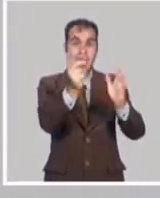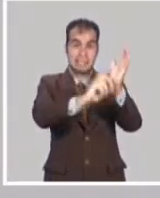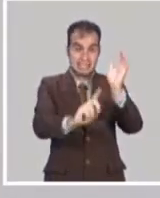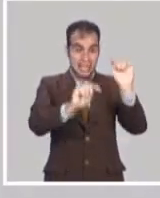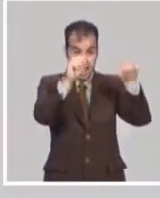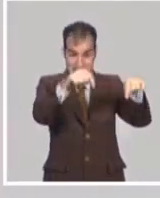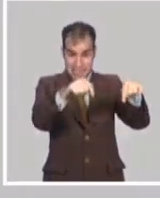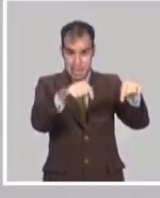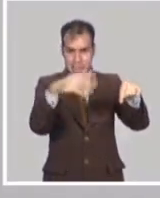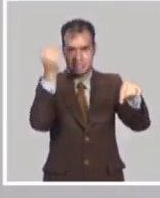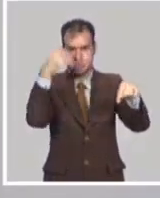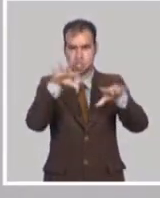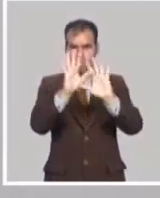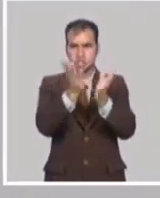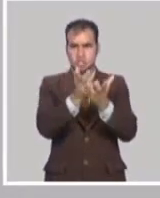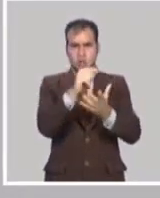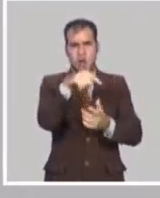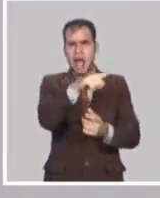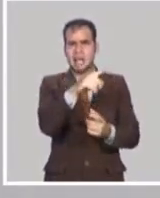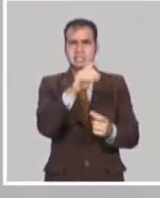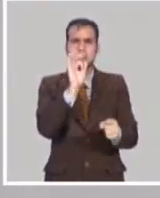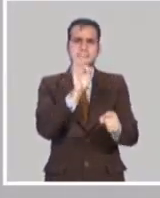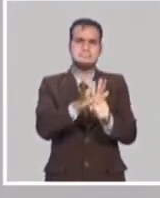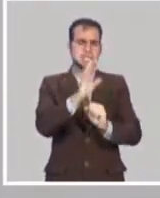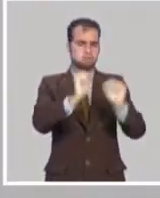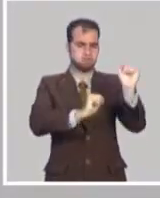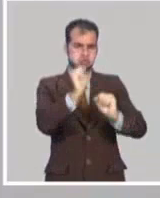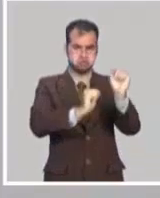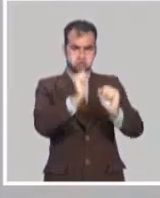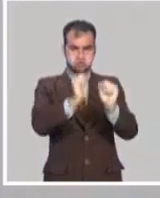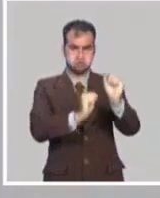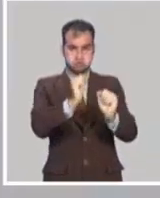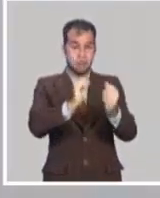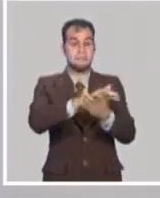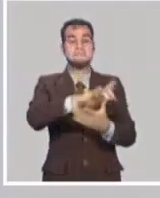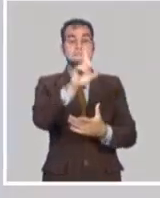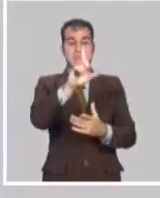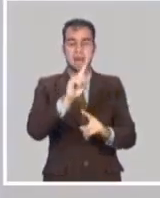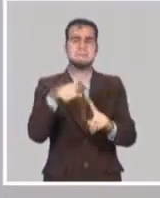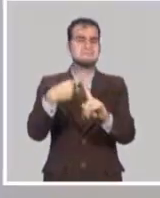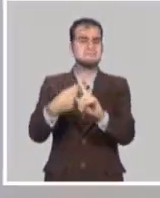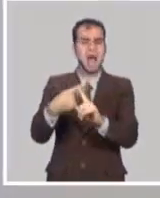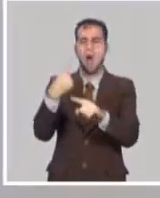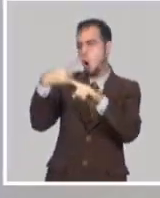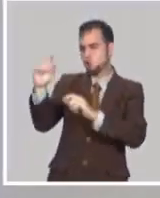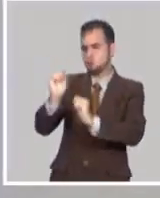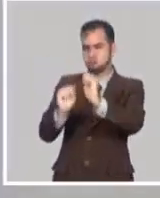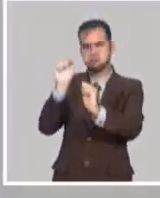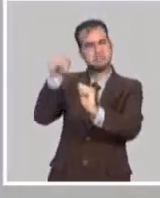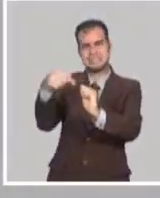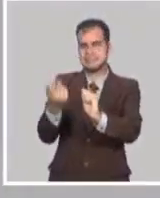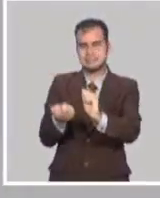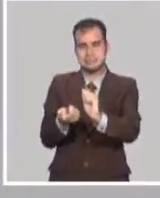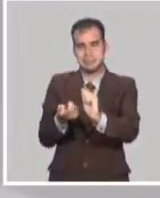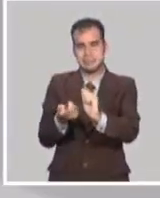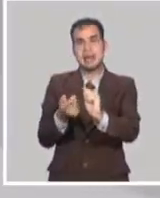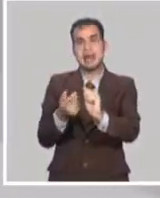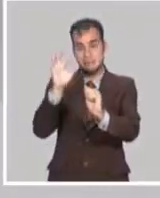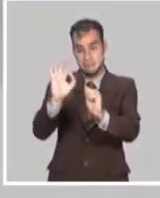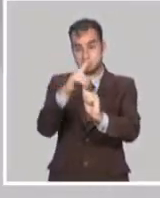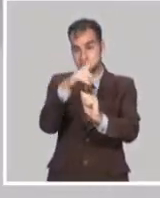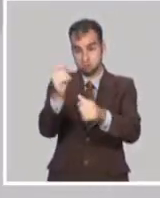patas a la generación móvil que tenemos en mariel y también a los motores de generación que están en ese enclave